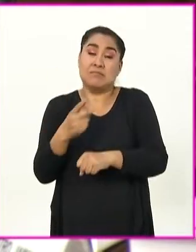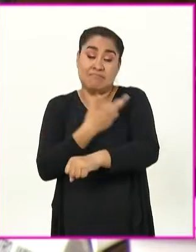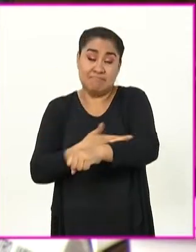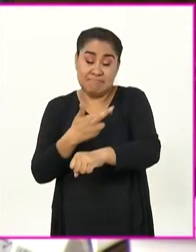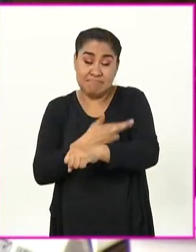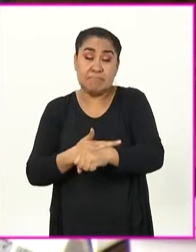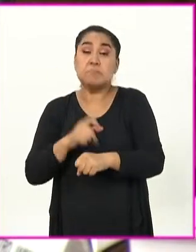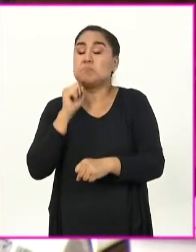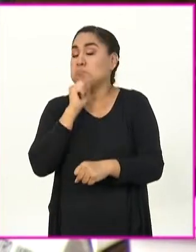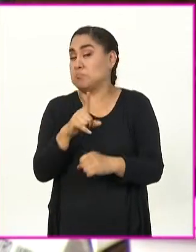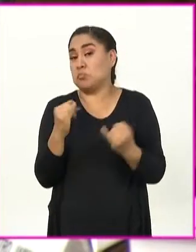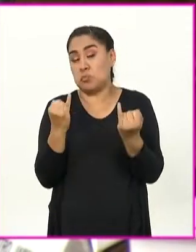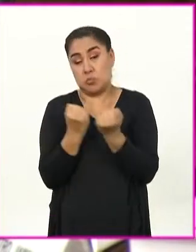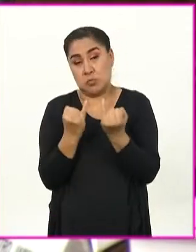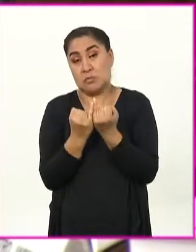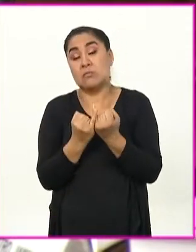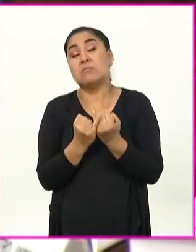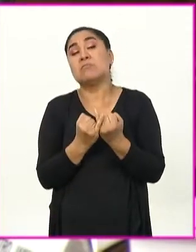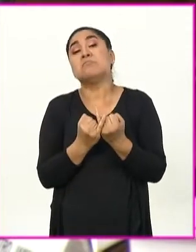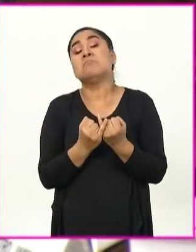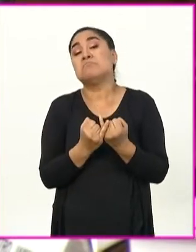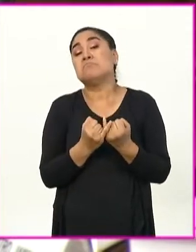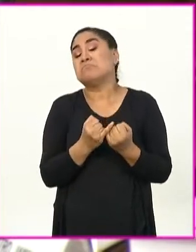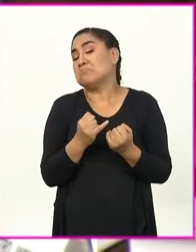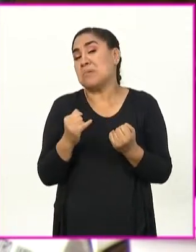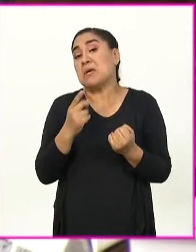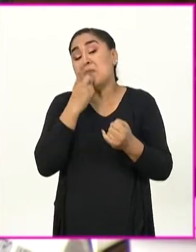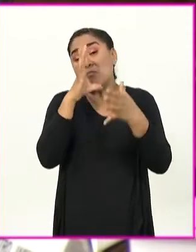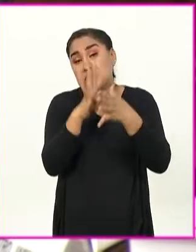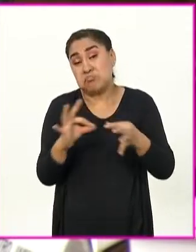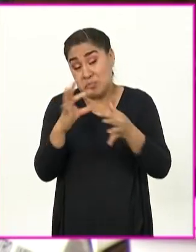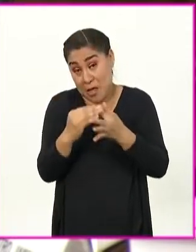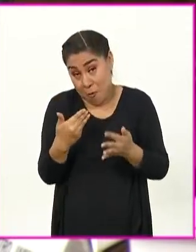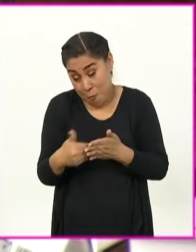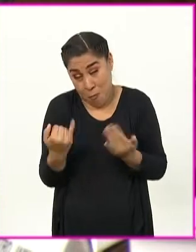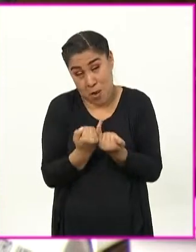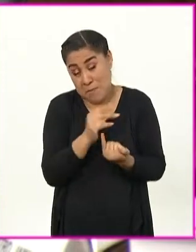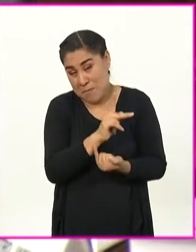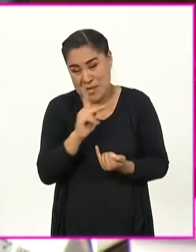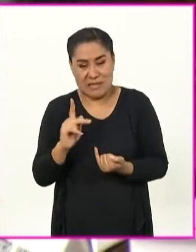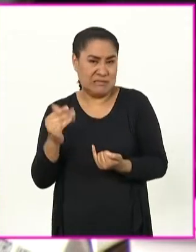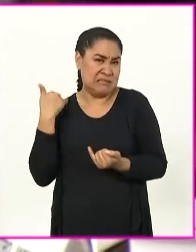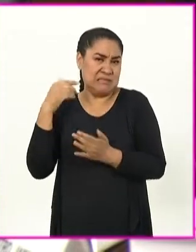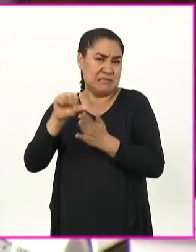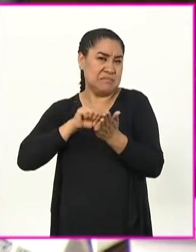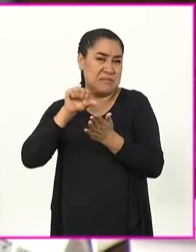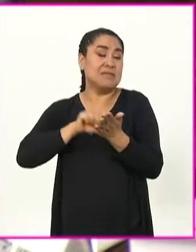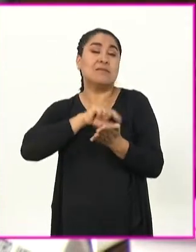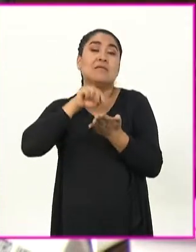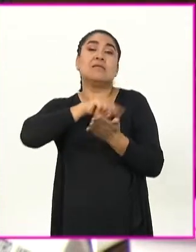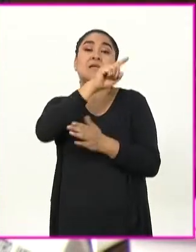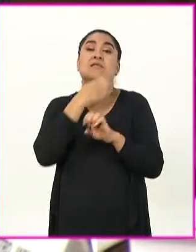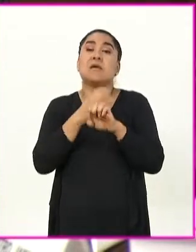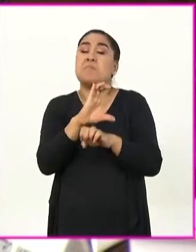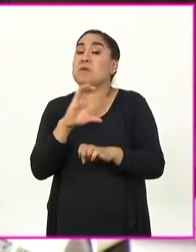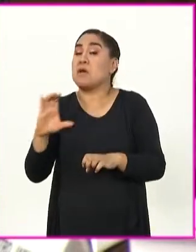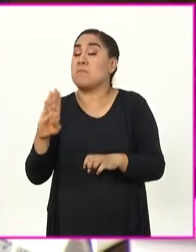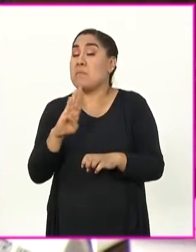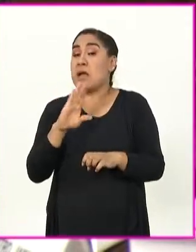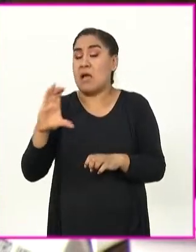también se alegaron las mismas razones que hoy lo que hace unos meses se aducían en el estado de baja california